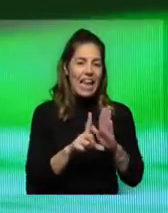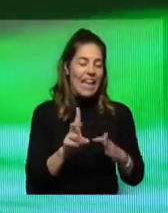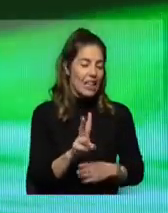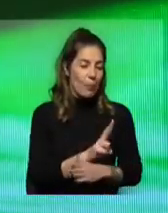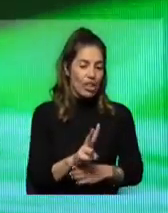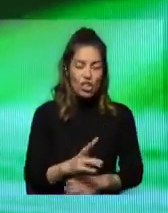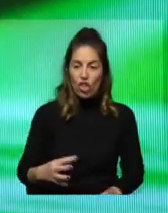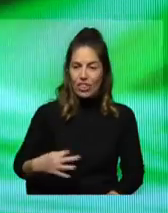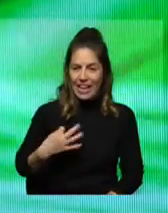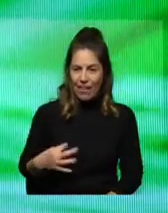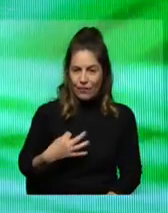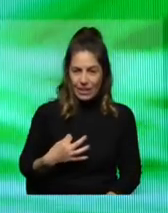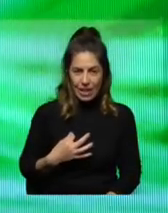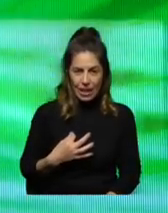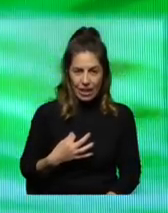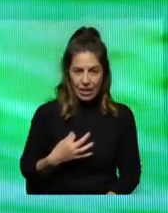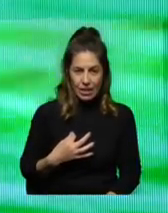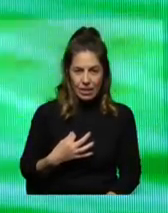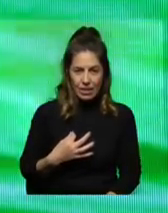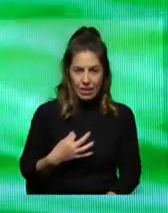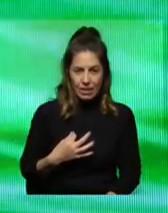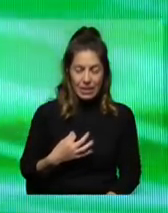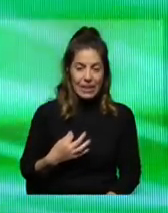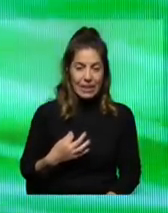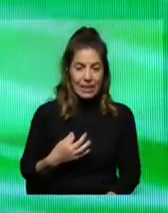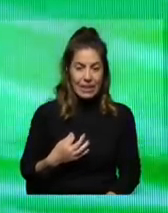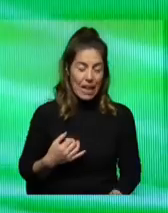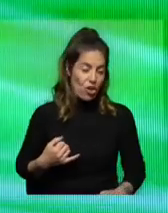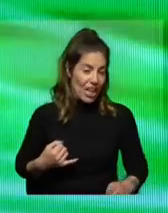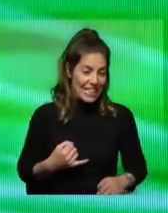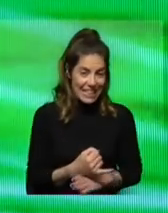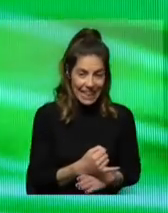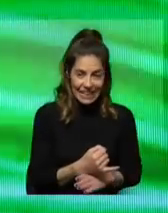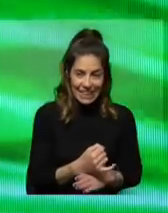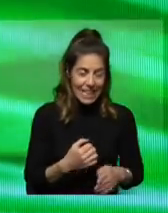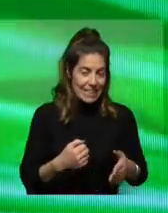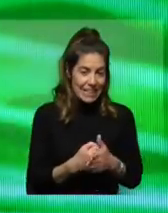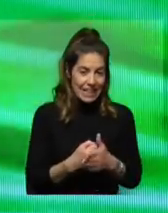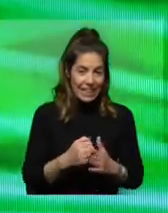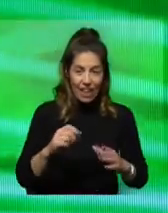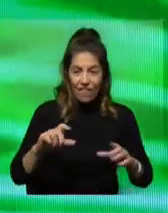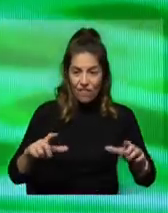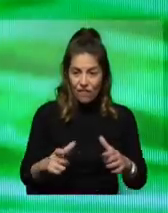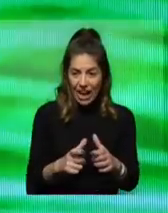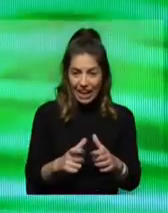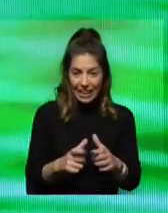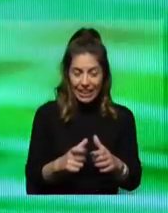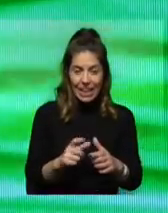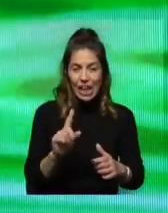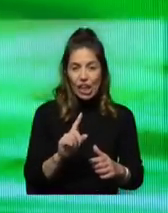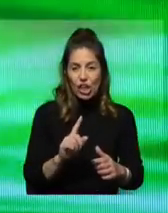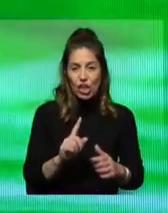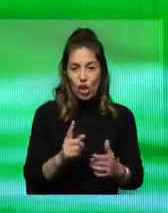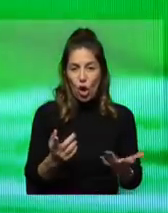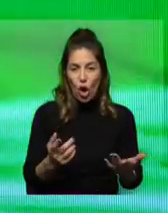de que la siniestralidad baje sin afectar el tránsito de la de